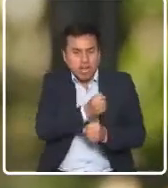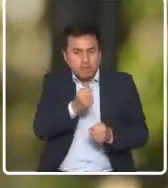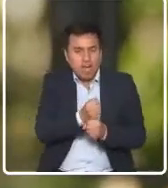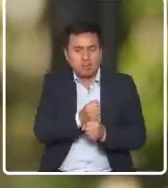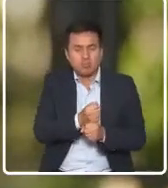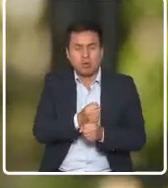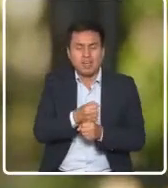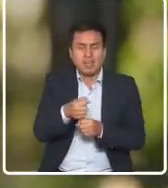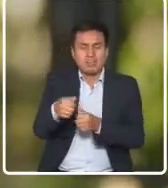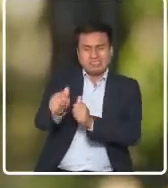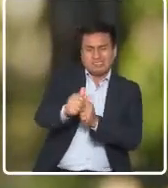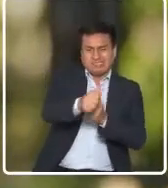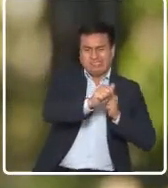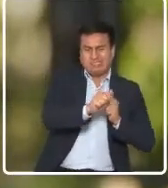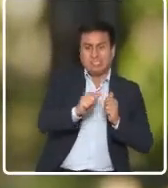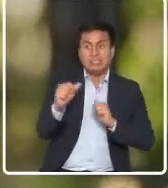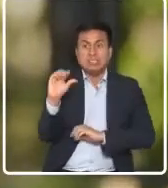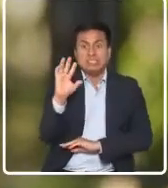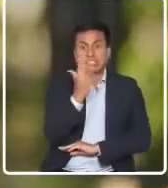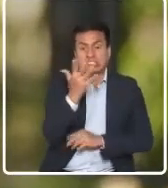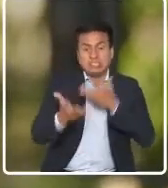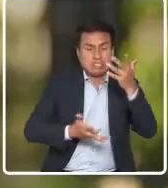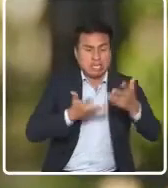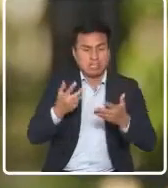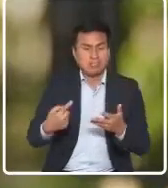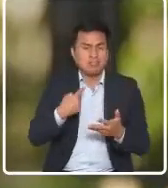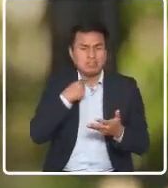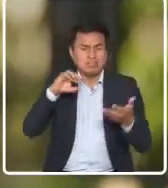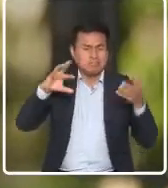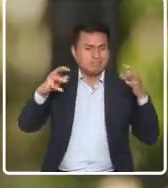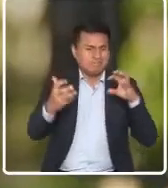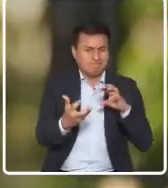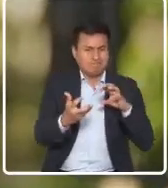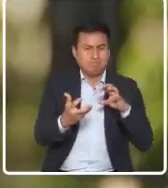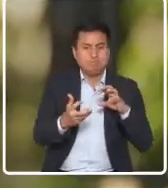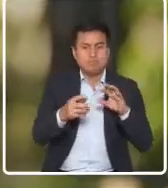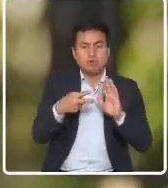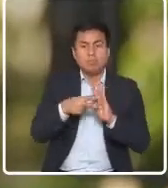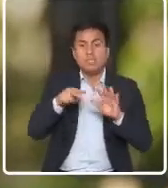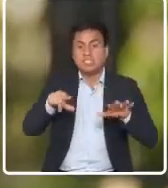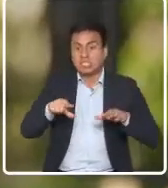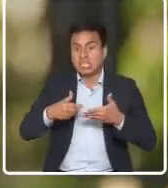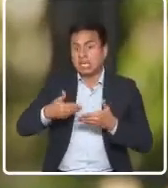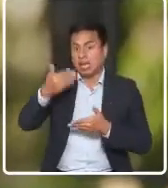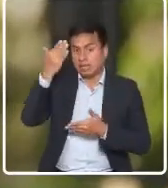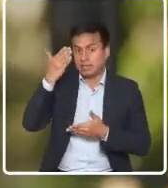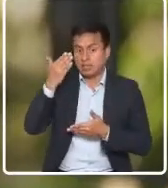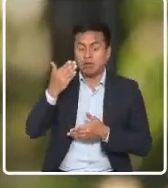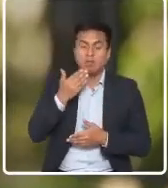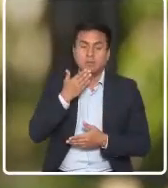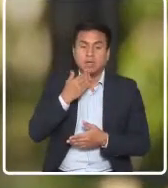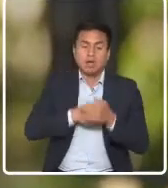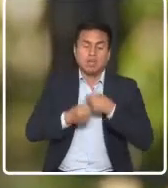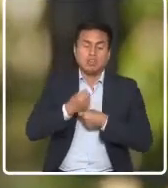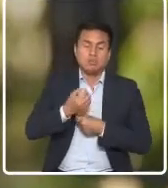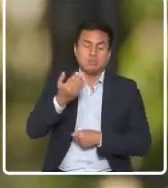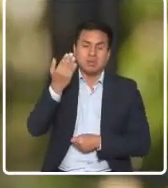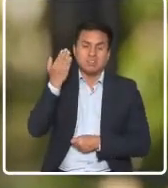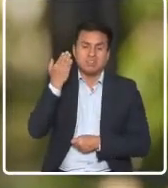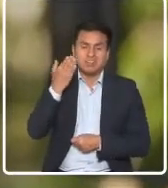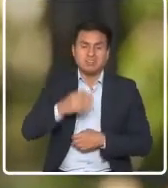sufrido los embates de los incendios catastróficos, como el del 2017 o como los del año